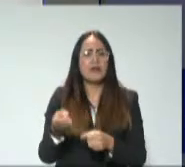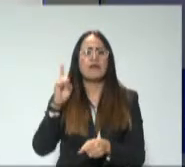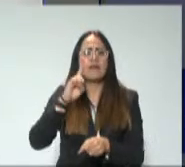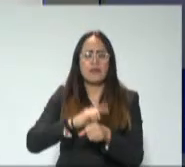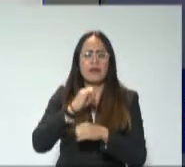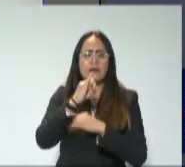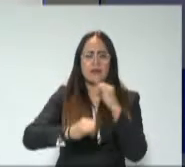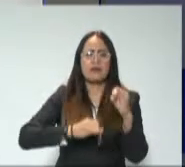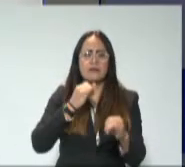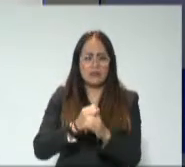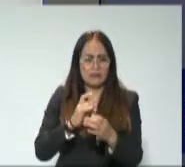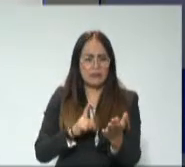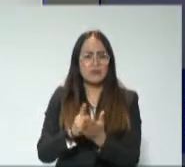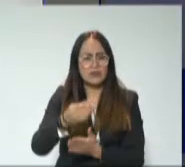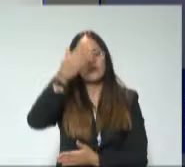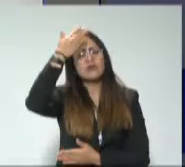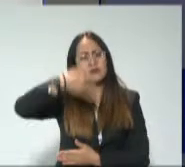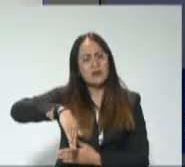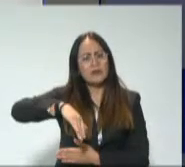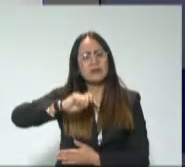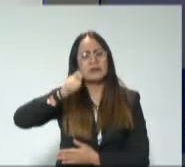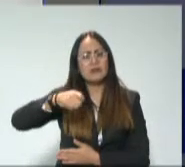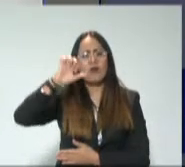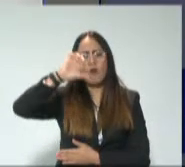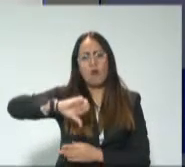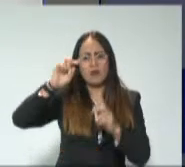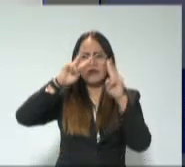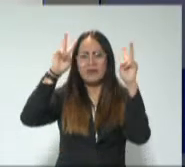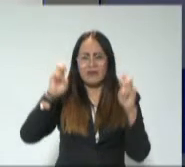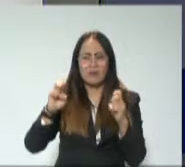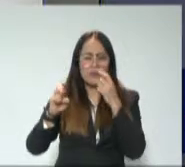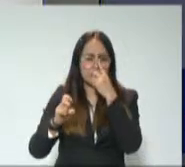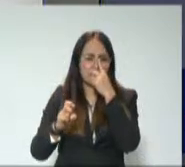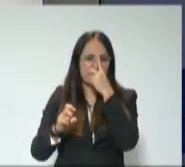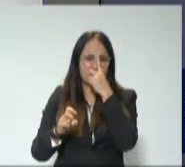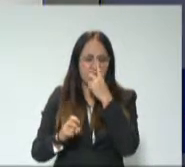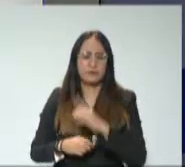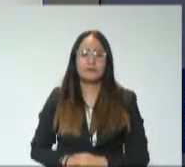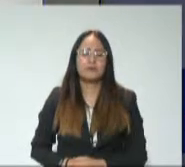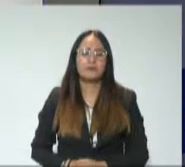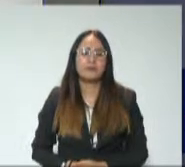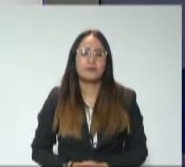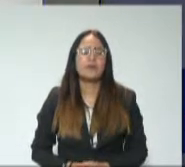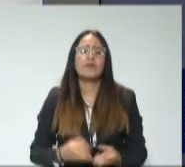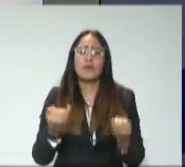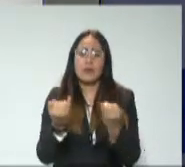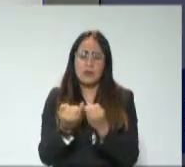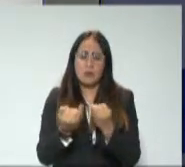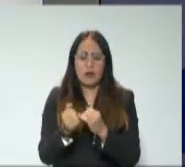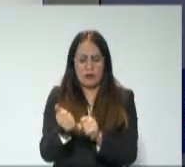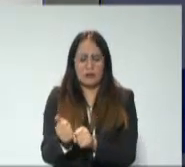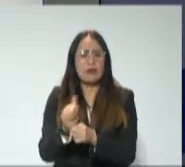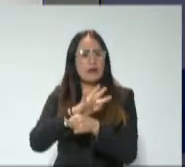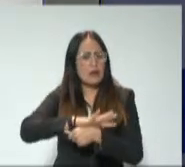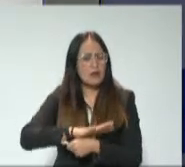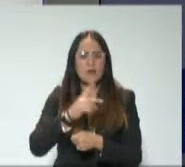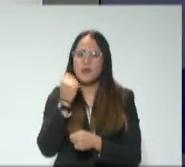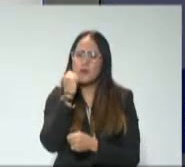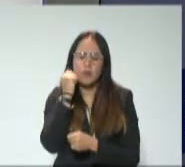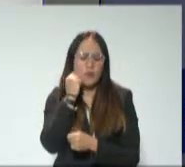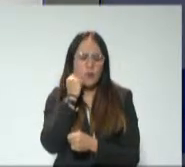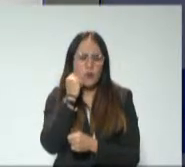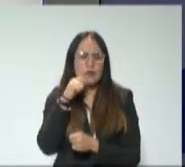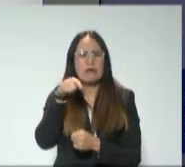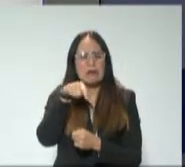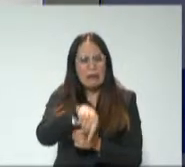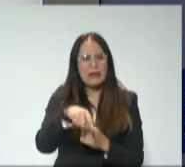derecho a saber con el tema de esta semana de la transparencia celebro también que a pesar de la pandemia haya rectificado